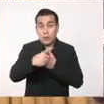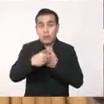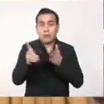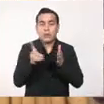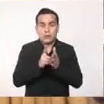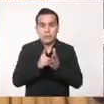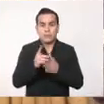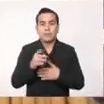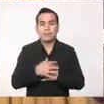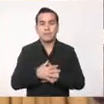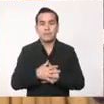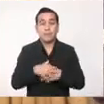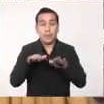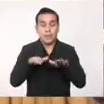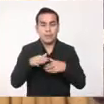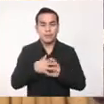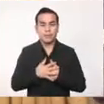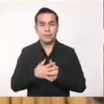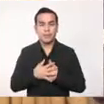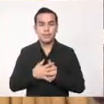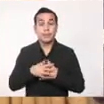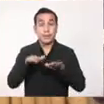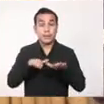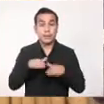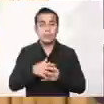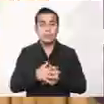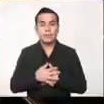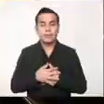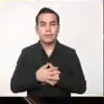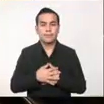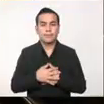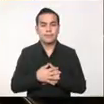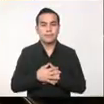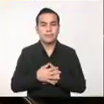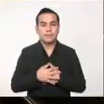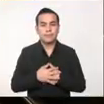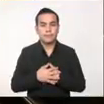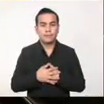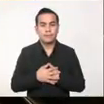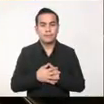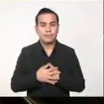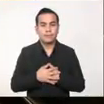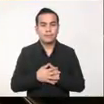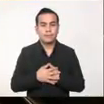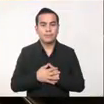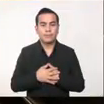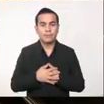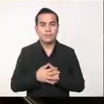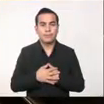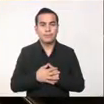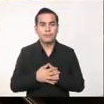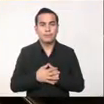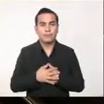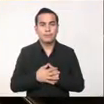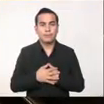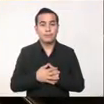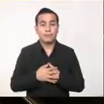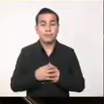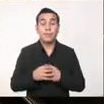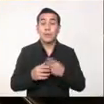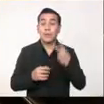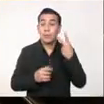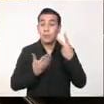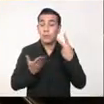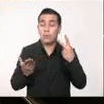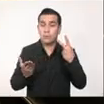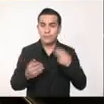de la Asamblea Legislativa. Muchas gracias. Gracias, embajador. Bueno, mientras tanto, solo decir, embajador, dos